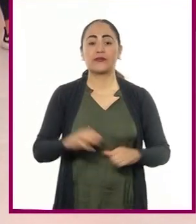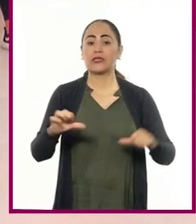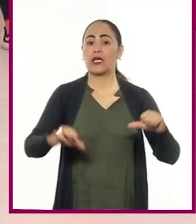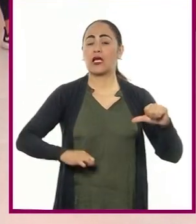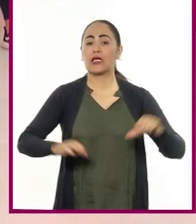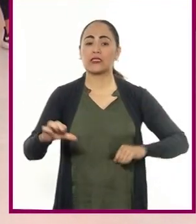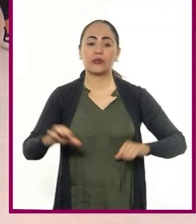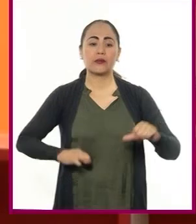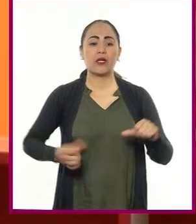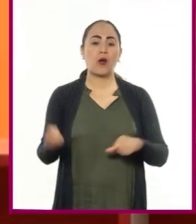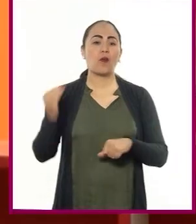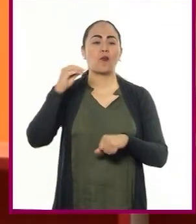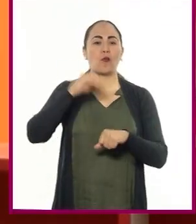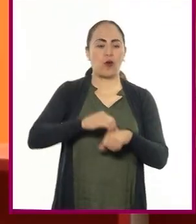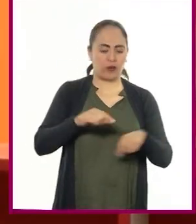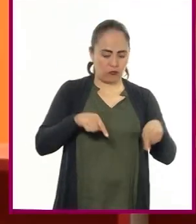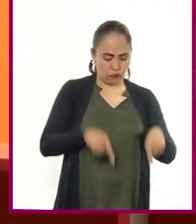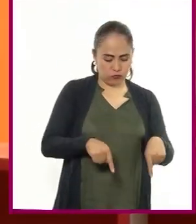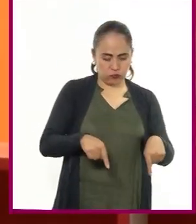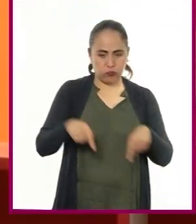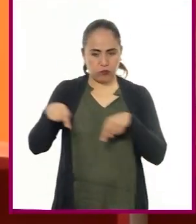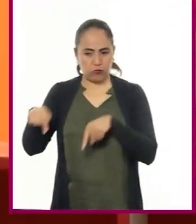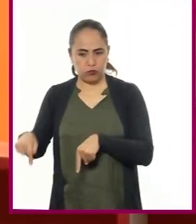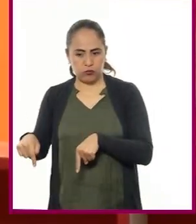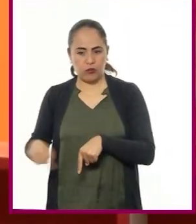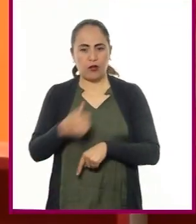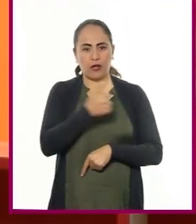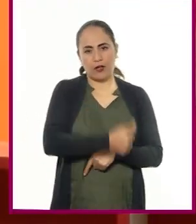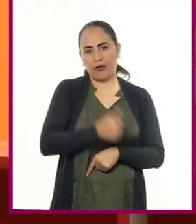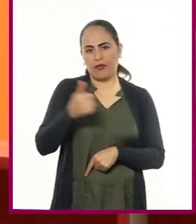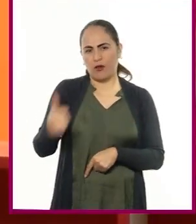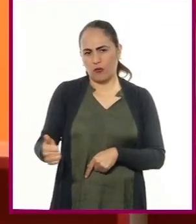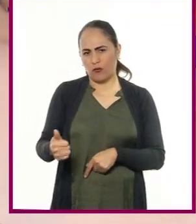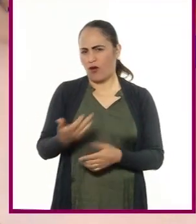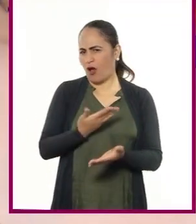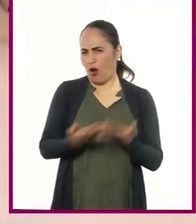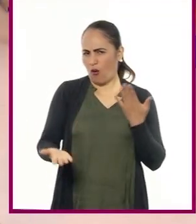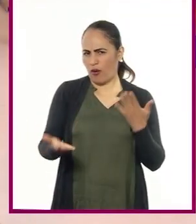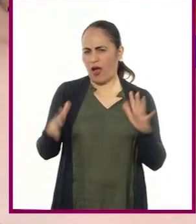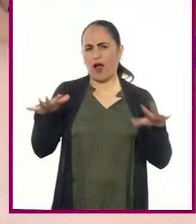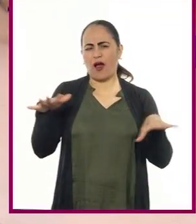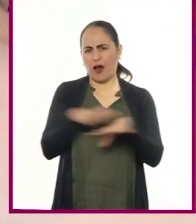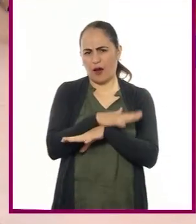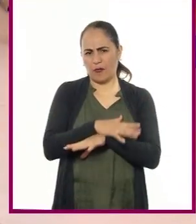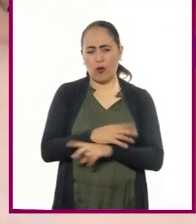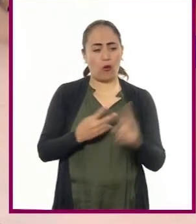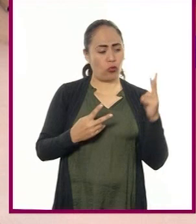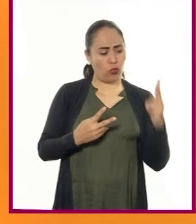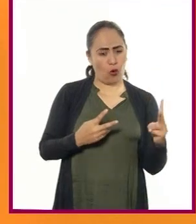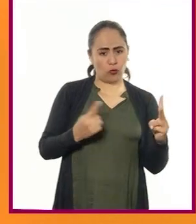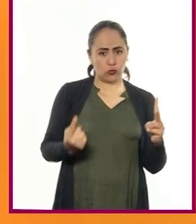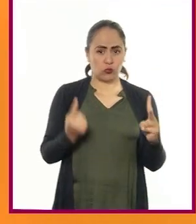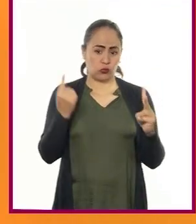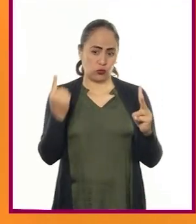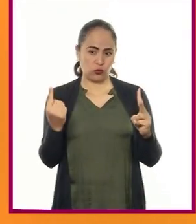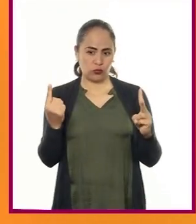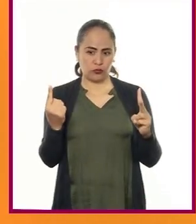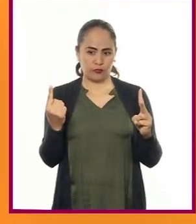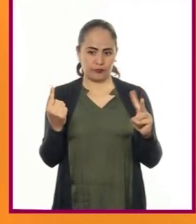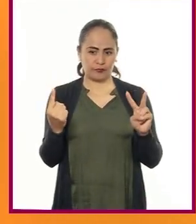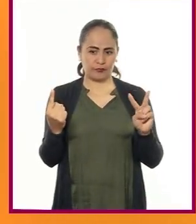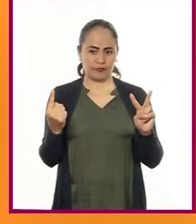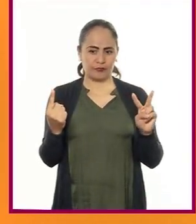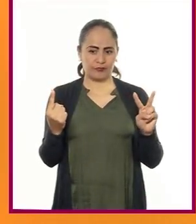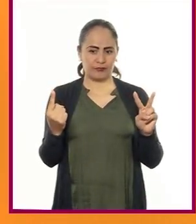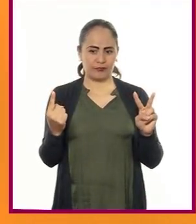a colocar de nuevo una portería cada quien. ¿Cuál va a ser la diferencia? En esta ocasión vamos a jugar 2-1. Yo voy a hacer el comodín.